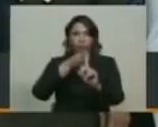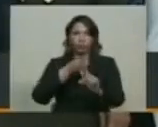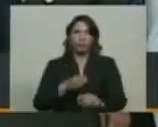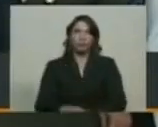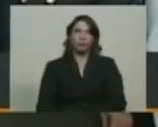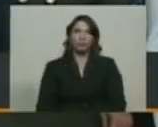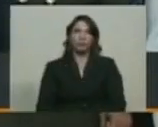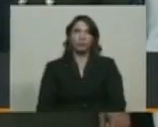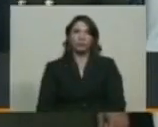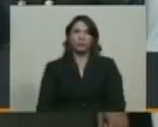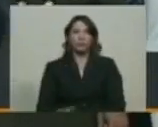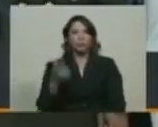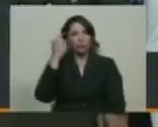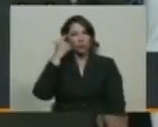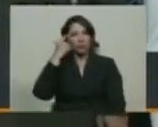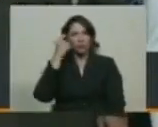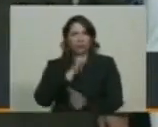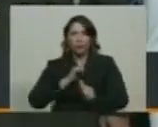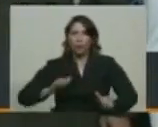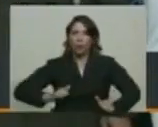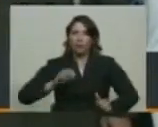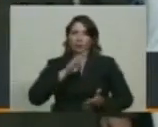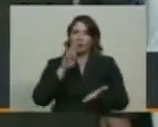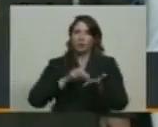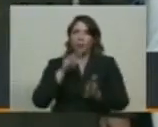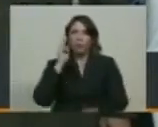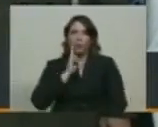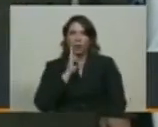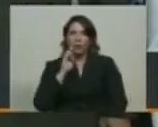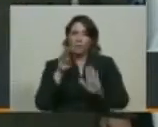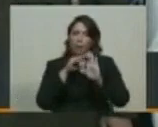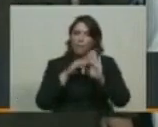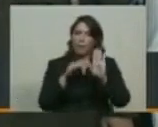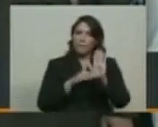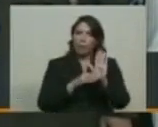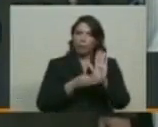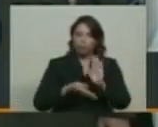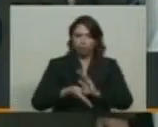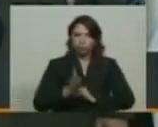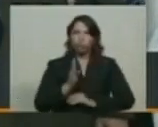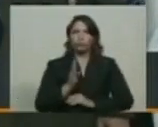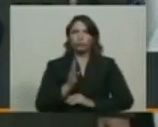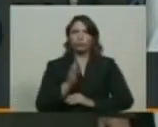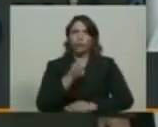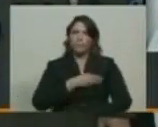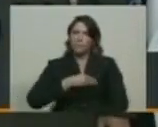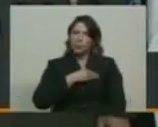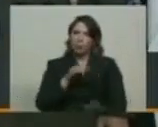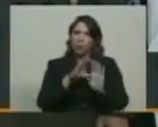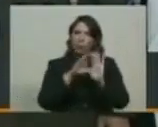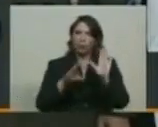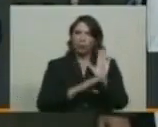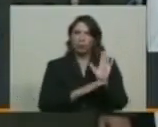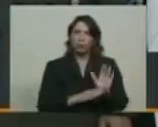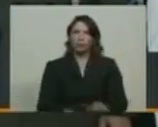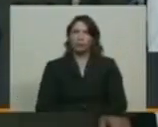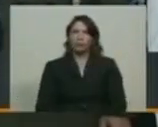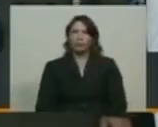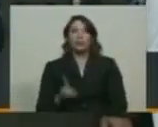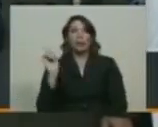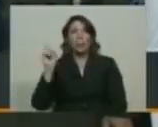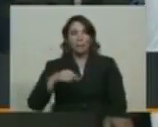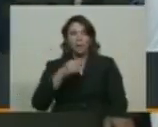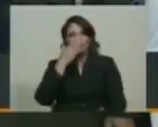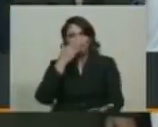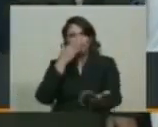Y sé que la Fuerza Armada Nacional Bolivariana, en cumplimiento de su misión constitucional, también va a estar